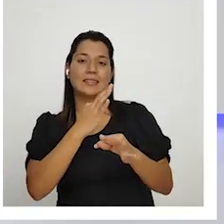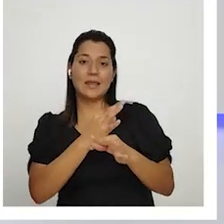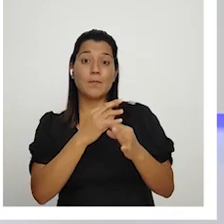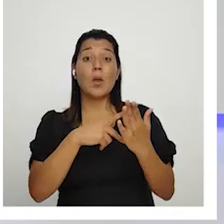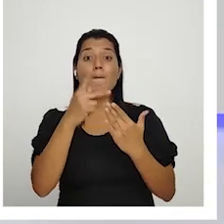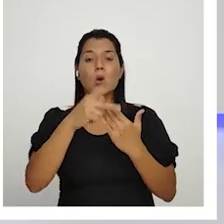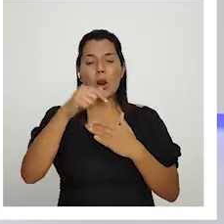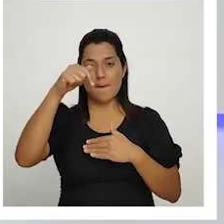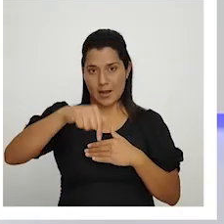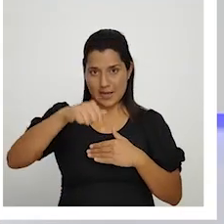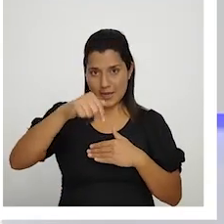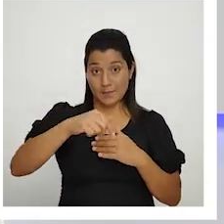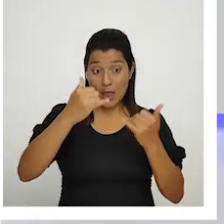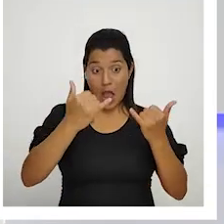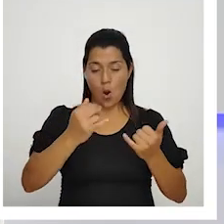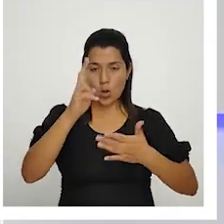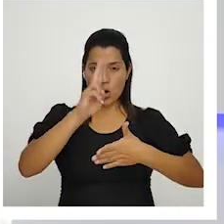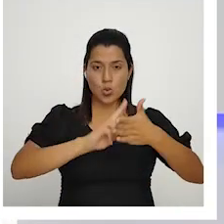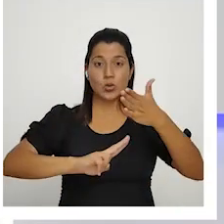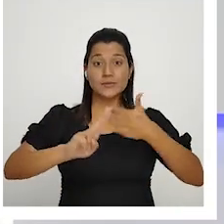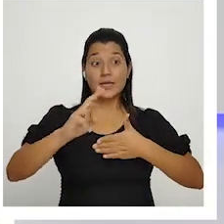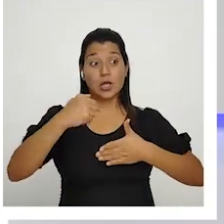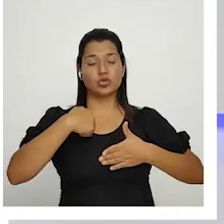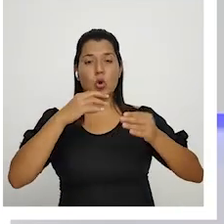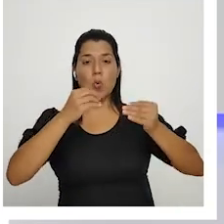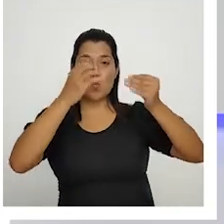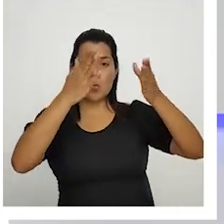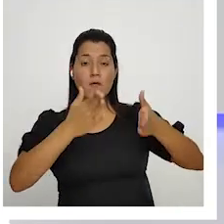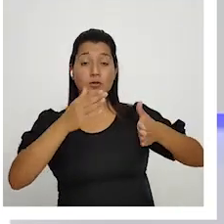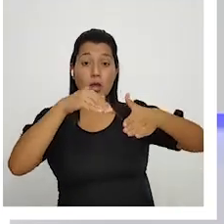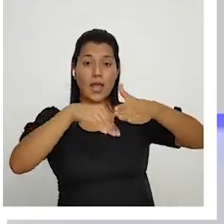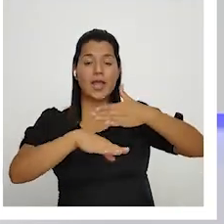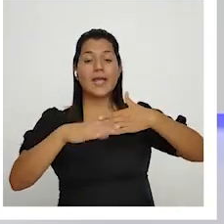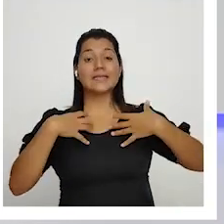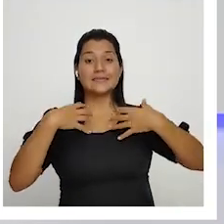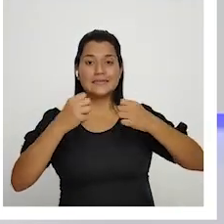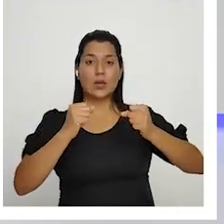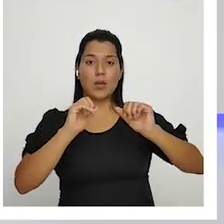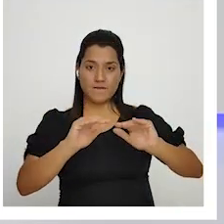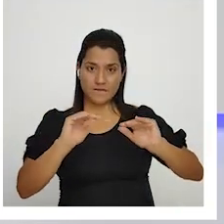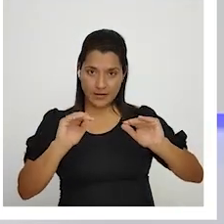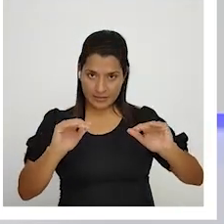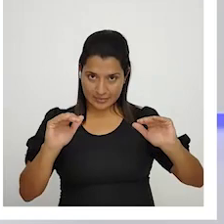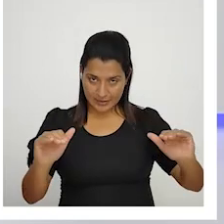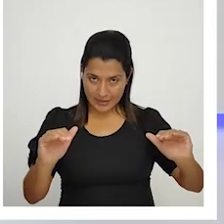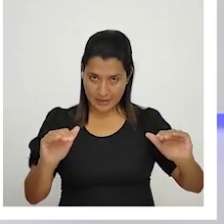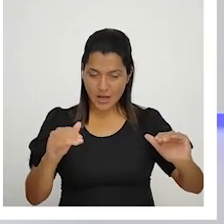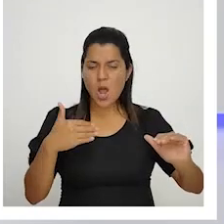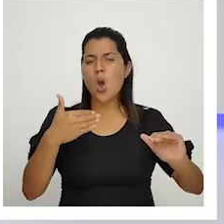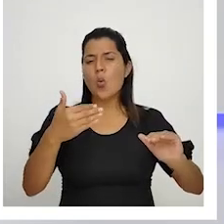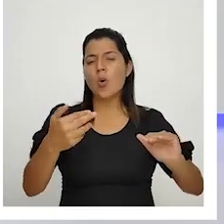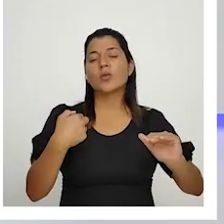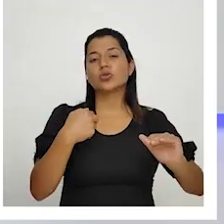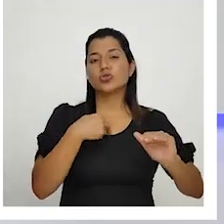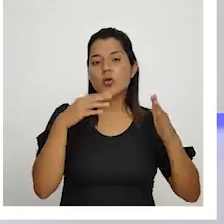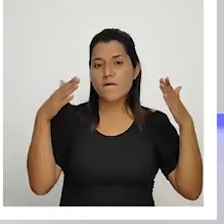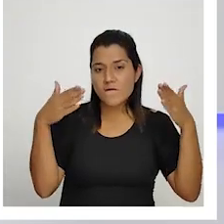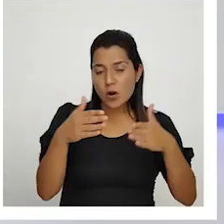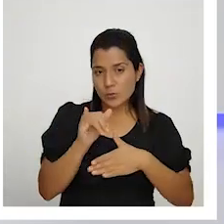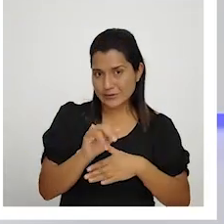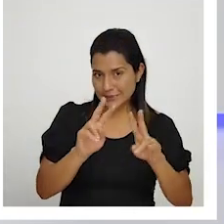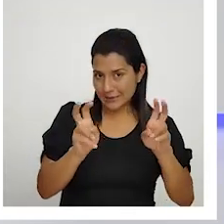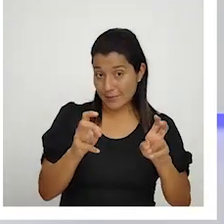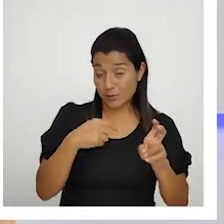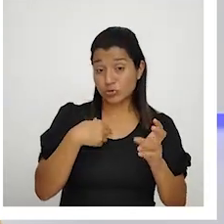yo soy profesora de la parte de salud infantil, que es cuando nos enfocamos en esto, y estoy trabajando con mis estudiantes en el